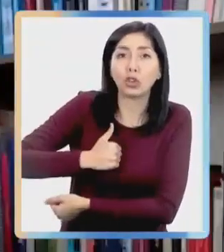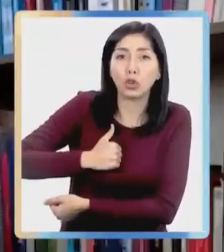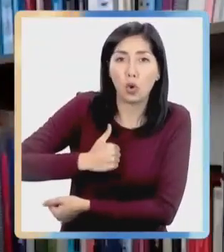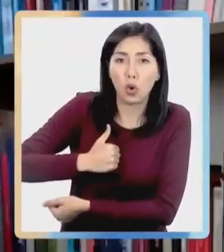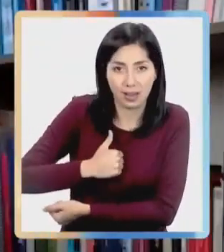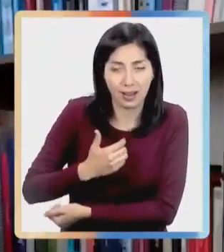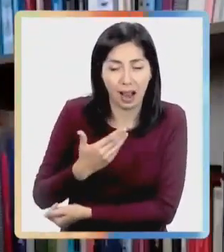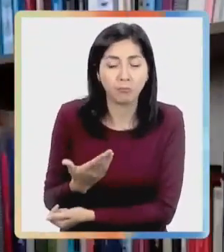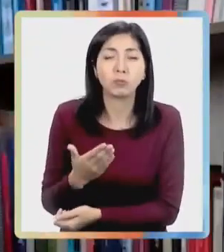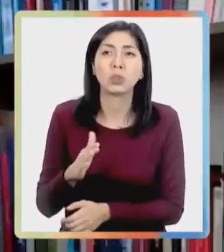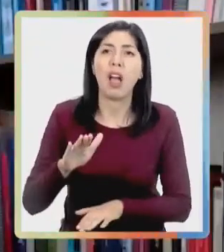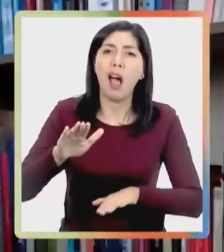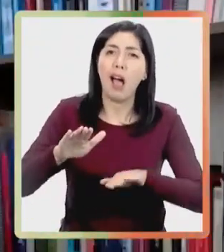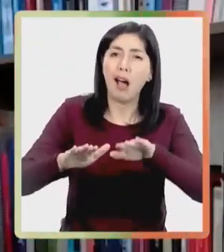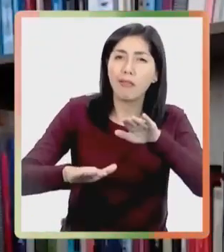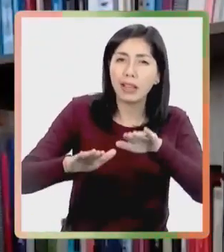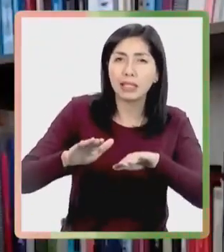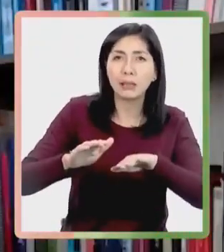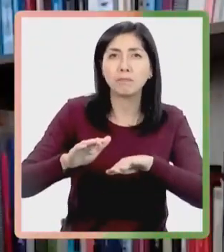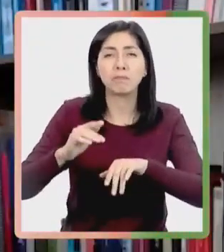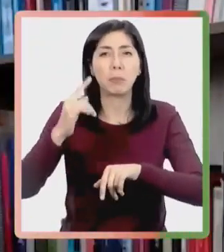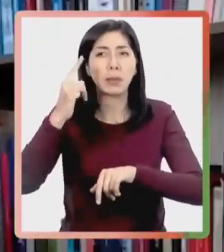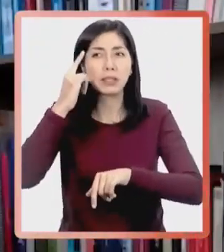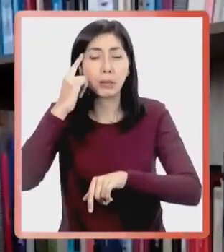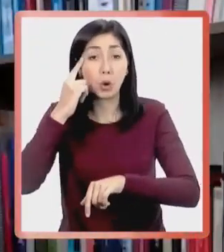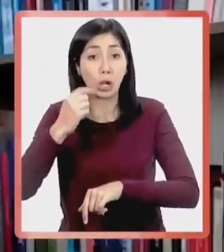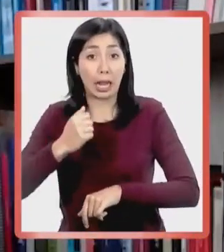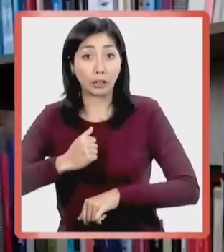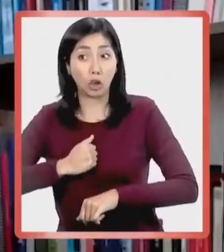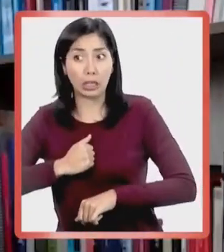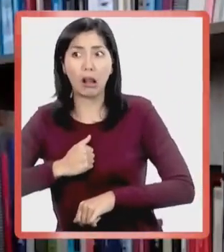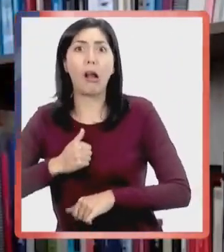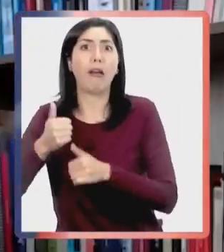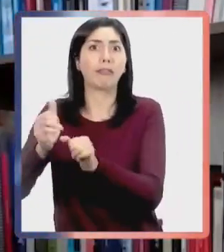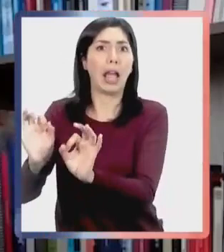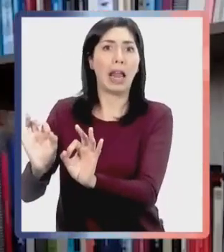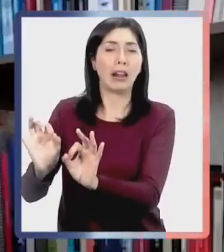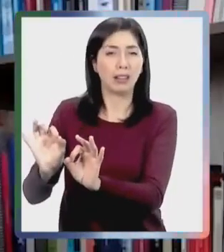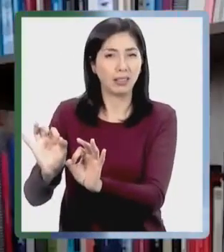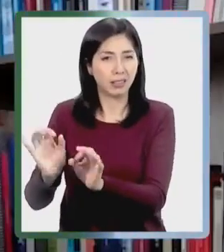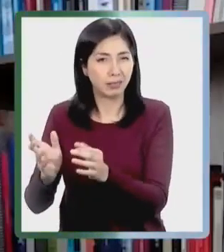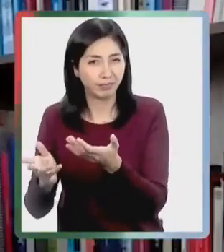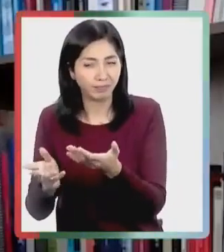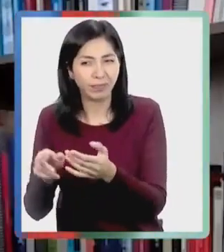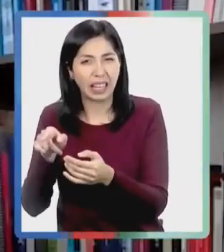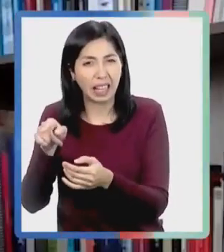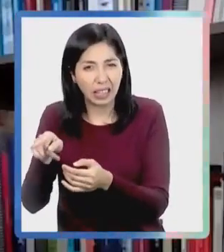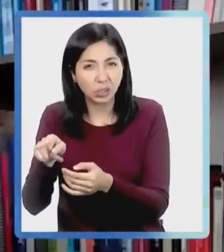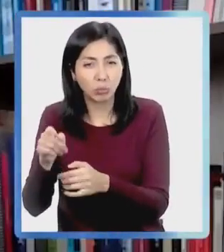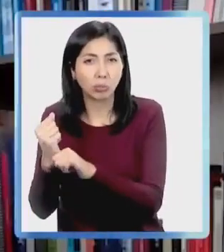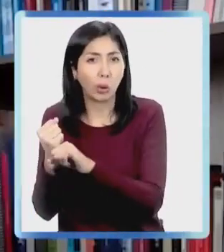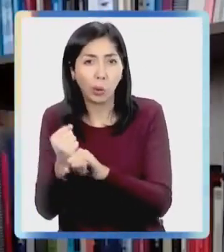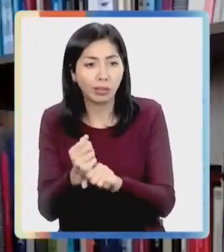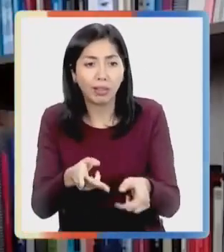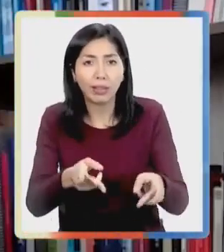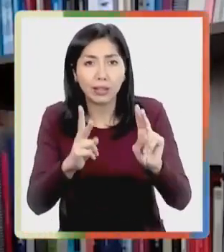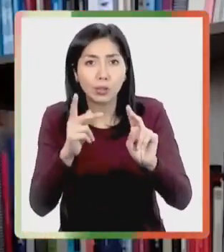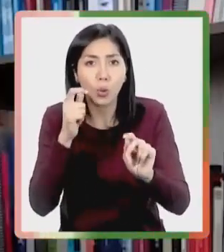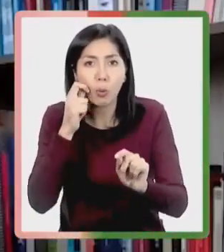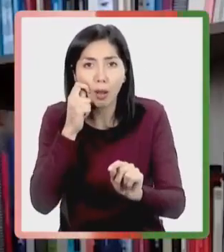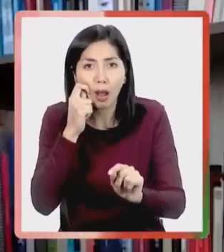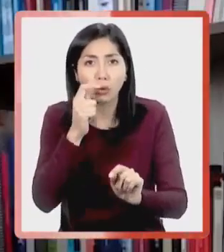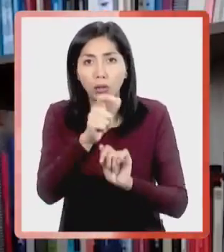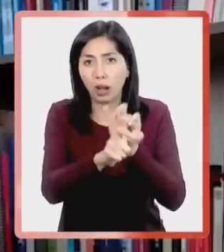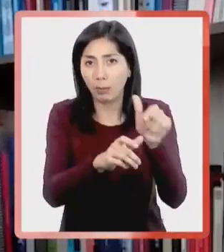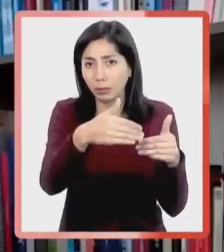fuerte, a veces tendemos a pensar que lo correcto es lo católico, sobre todo las personas católicas, y eso atenta directamente contra los derechos